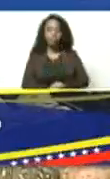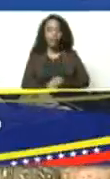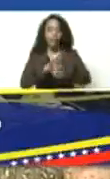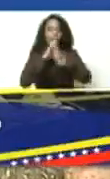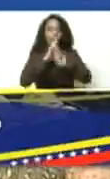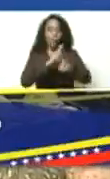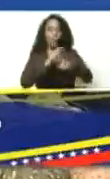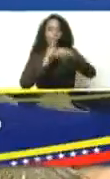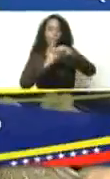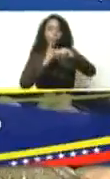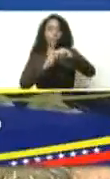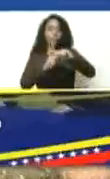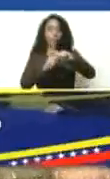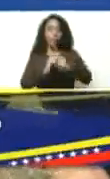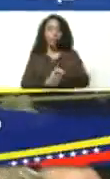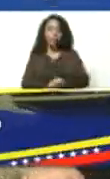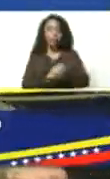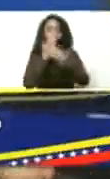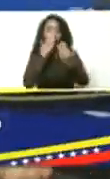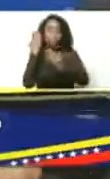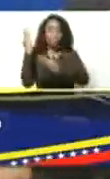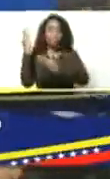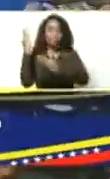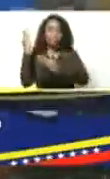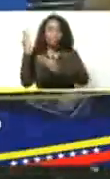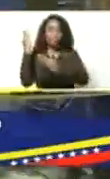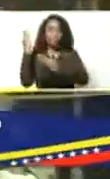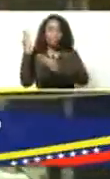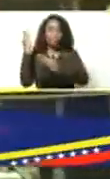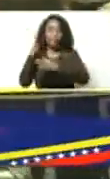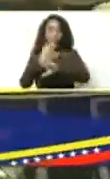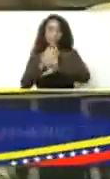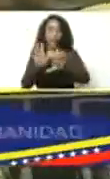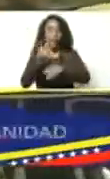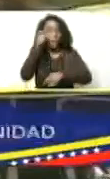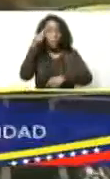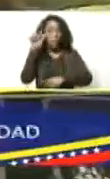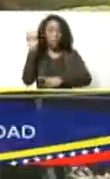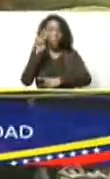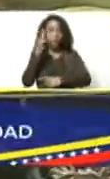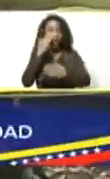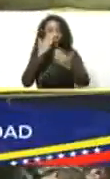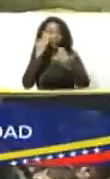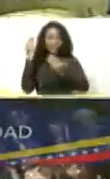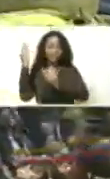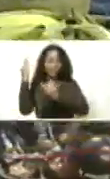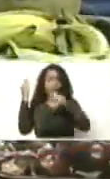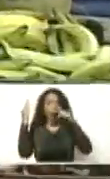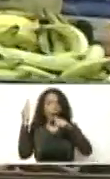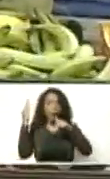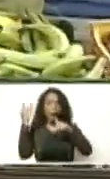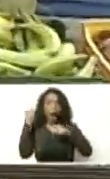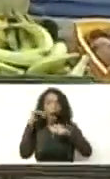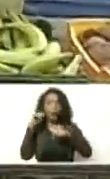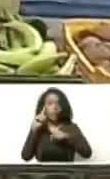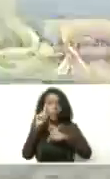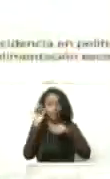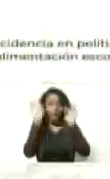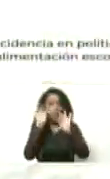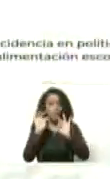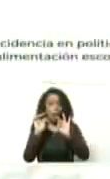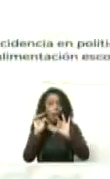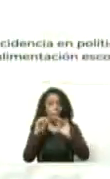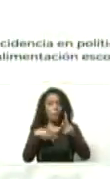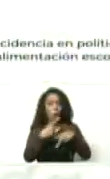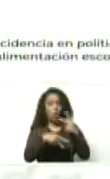Resultados positivos, Laura. Adelante. Bueno, presidente, y a todo el pueblo de Venezuela. Fíjense que aquí tenemos, por un lado, los